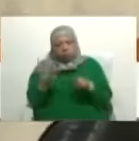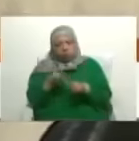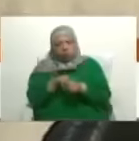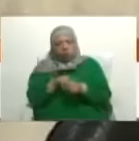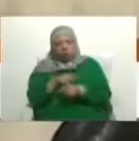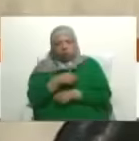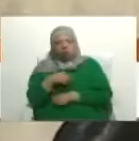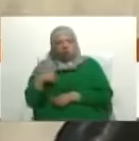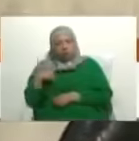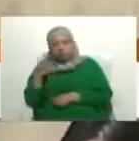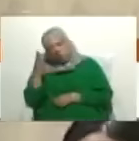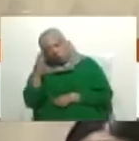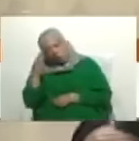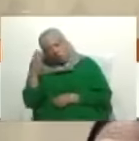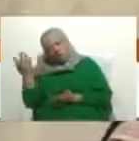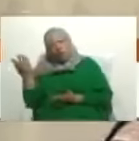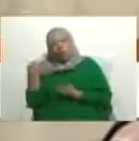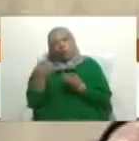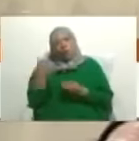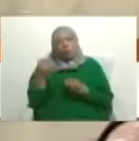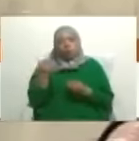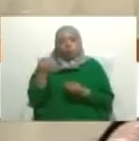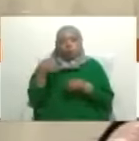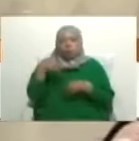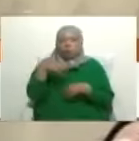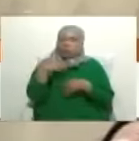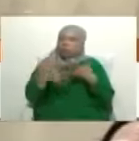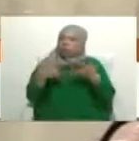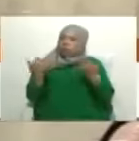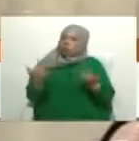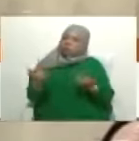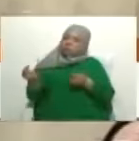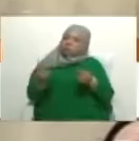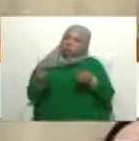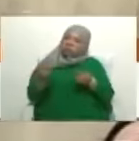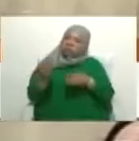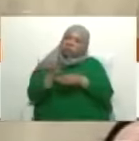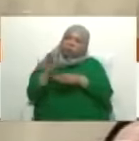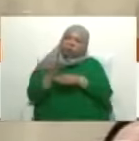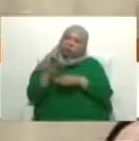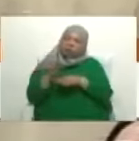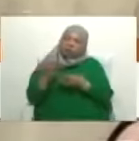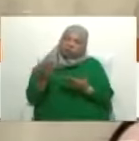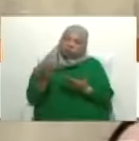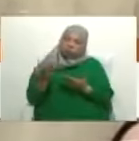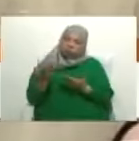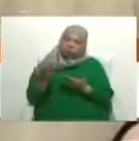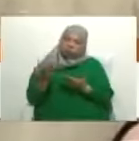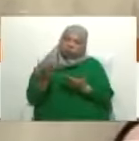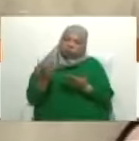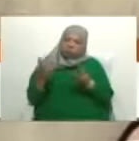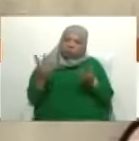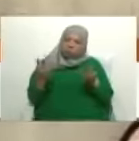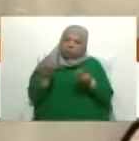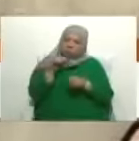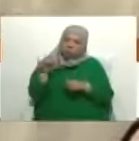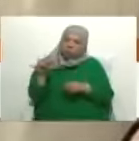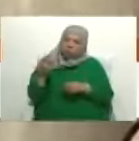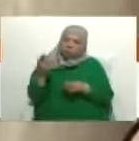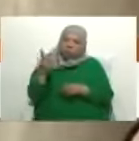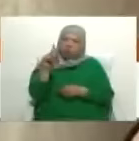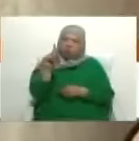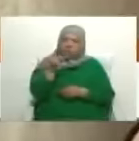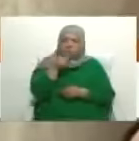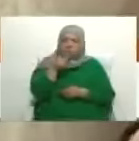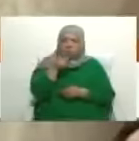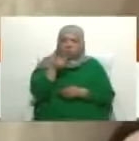saber cómo considera en este momento el estatus de esta mesa de negociación, tomando en cuenta estas recientes denuncias. Y la segunda